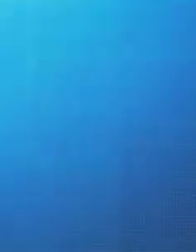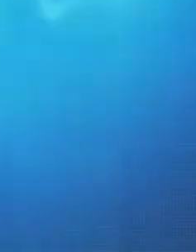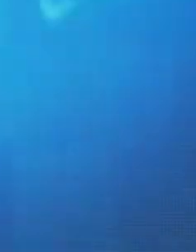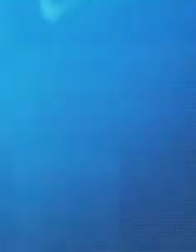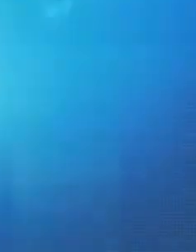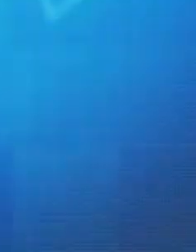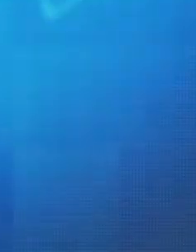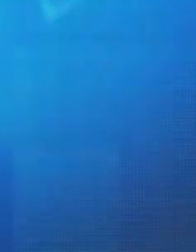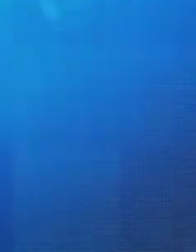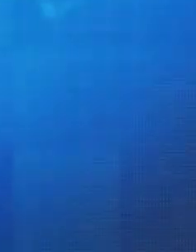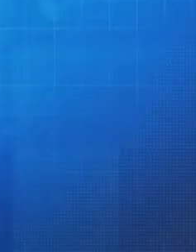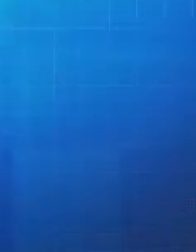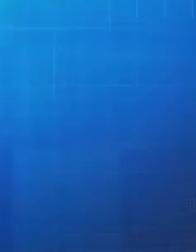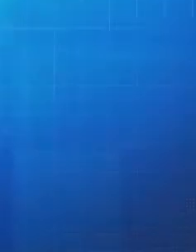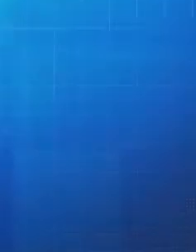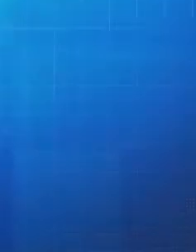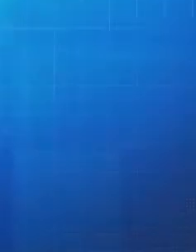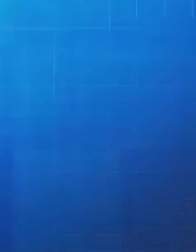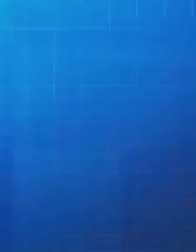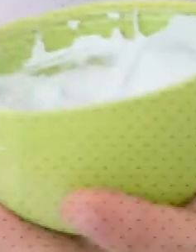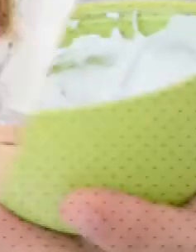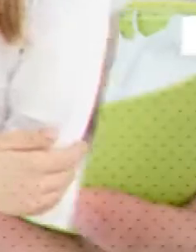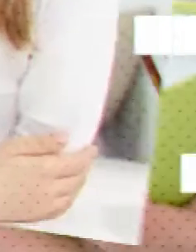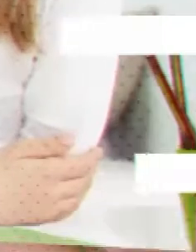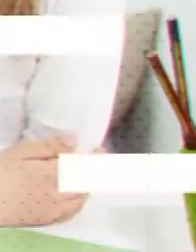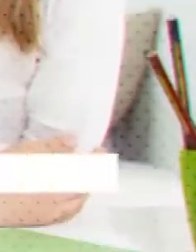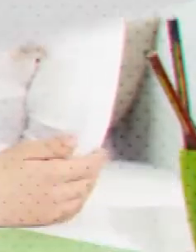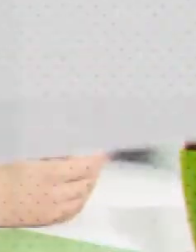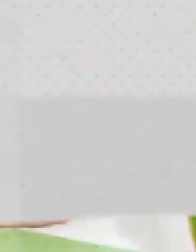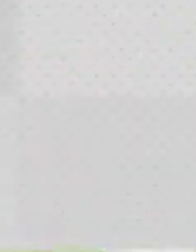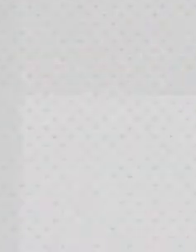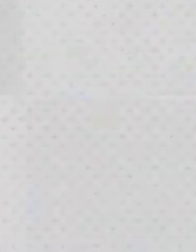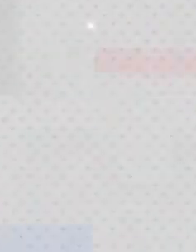Reina Lucía, cuidamos de ti.